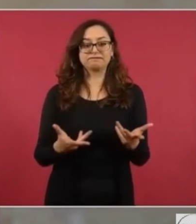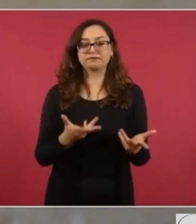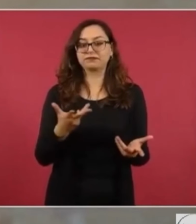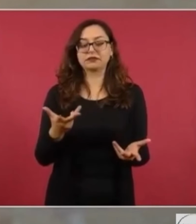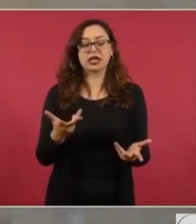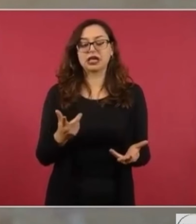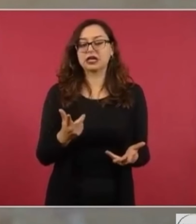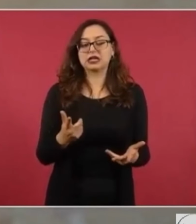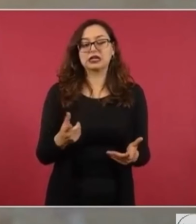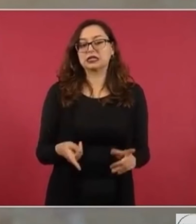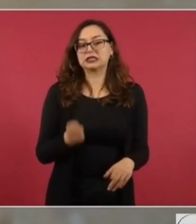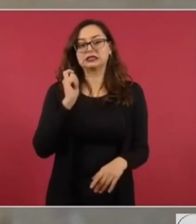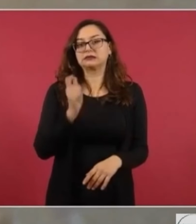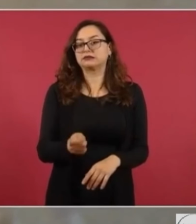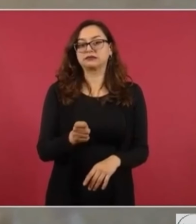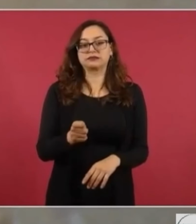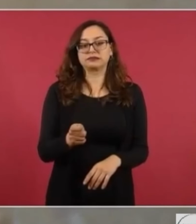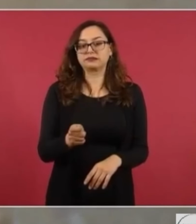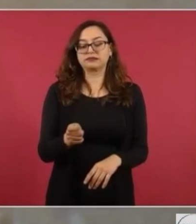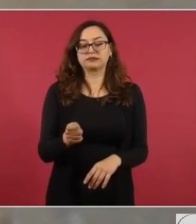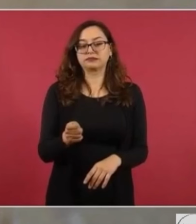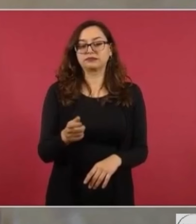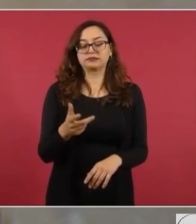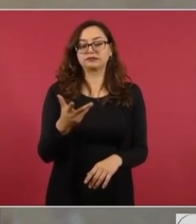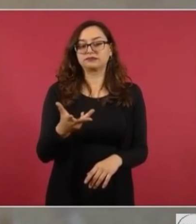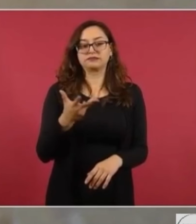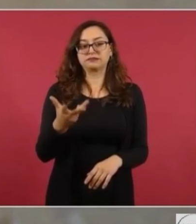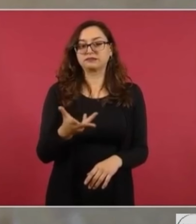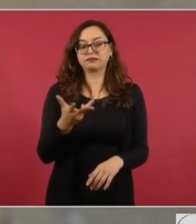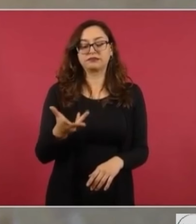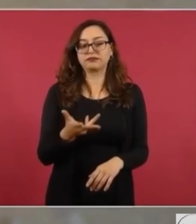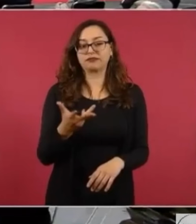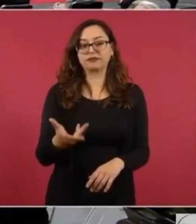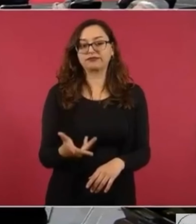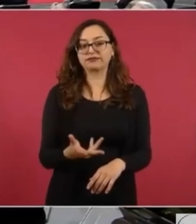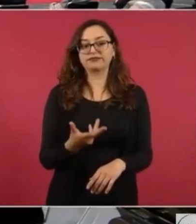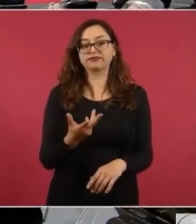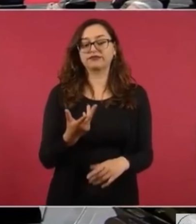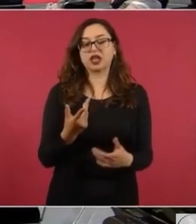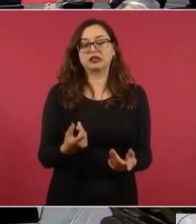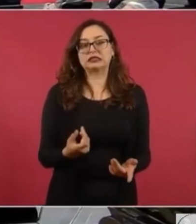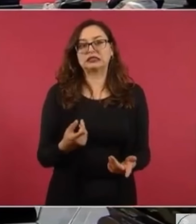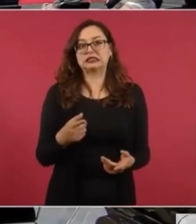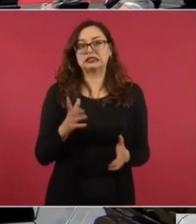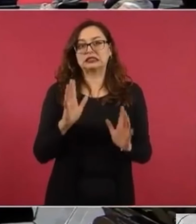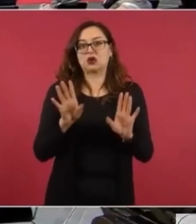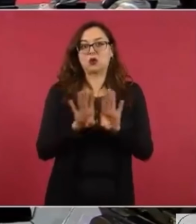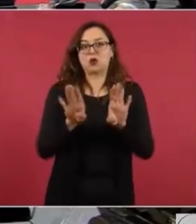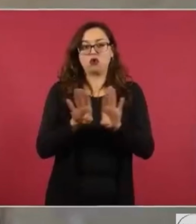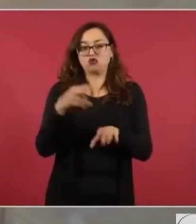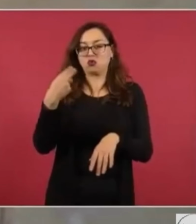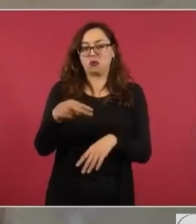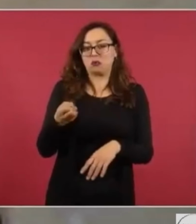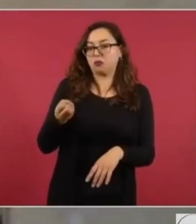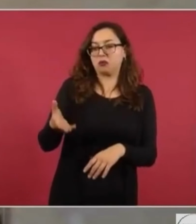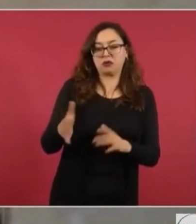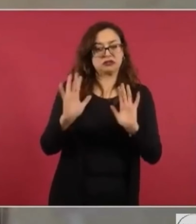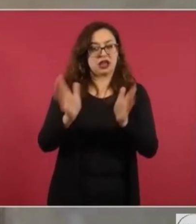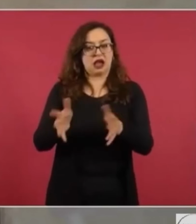no sería solamente un acto de mera toponimia, sino cargado de